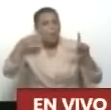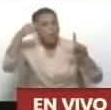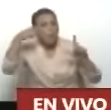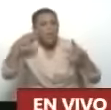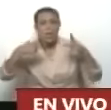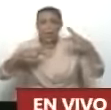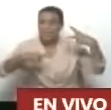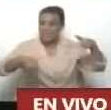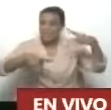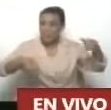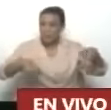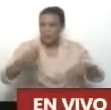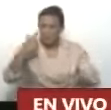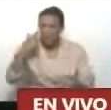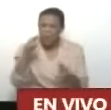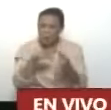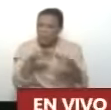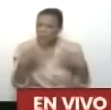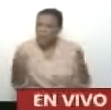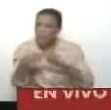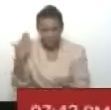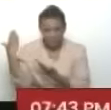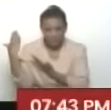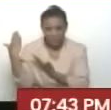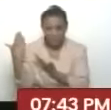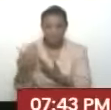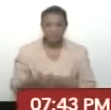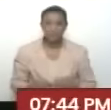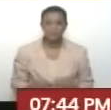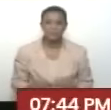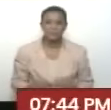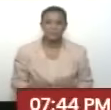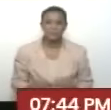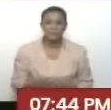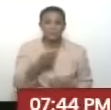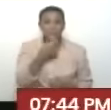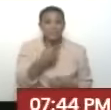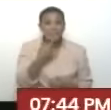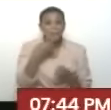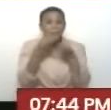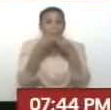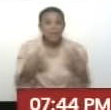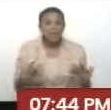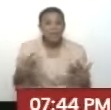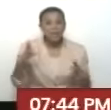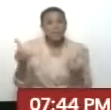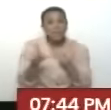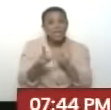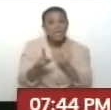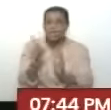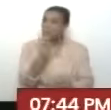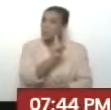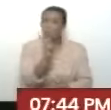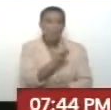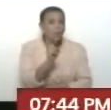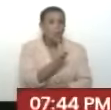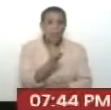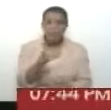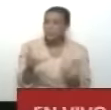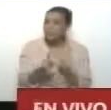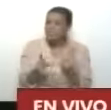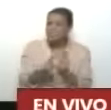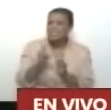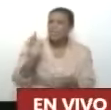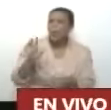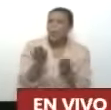TikTok para que ustedes vean qué sucedió. Adelante. Esta muchacha tan bella aquí. ¿Ah? ¿Tú eres liceísta? Mira, ¿tú eres